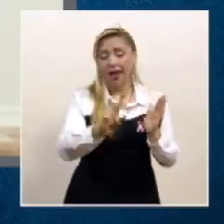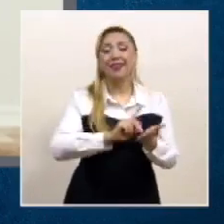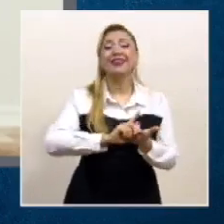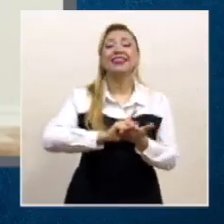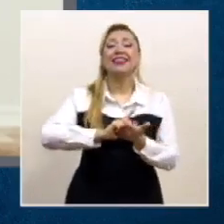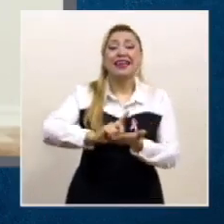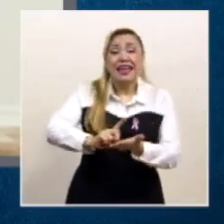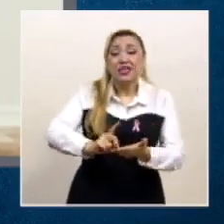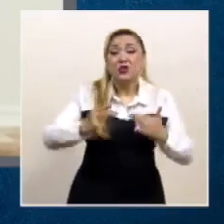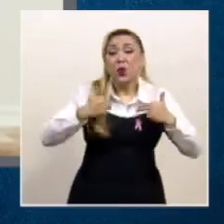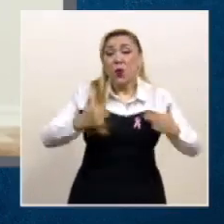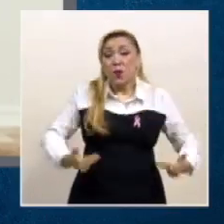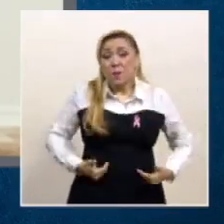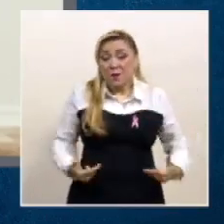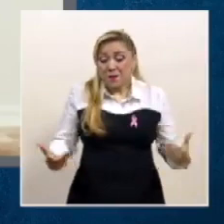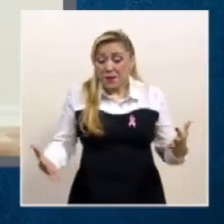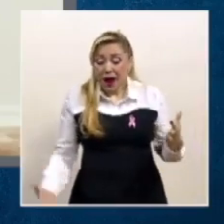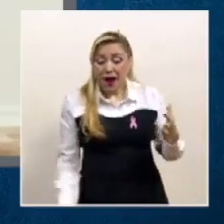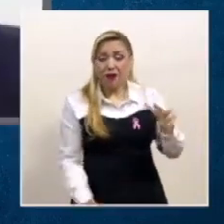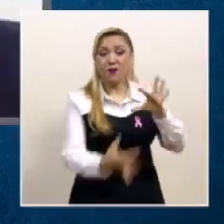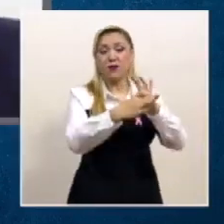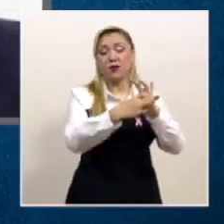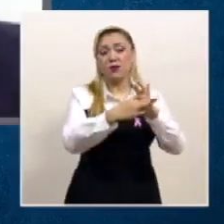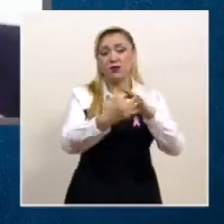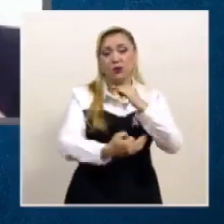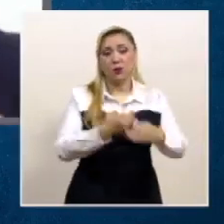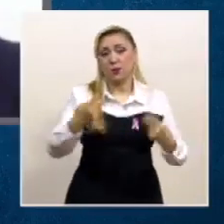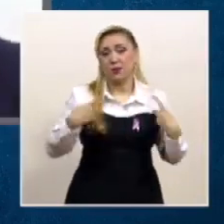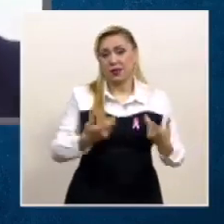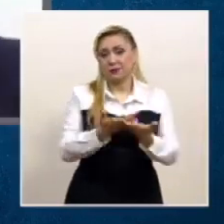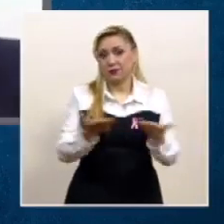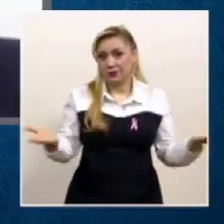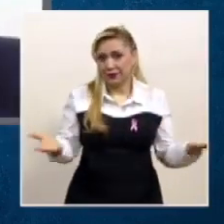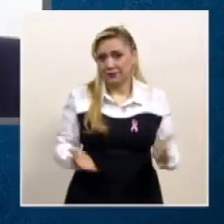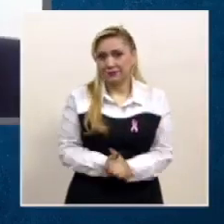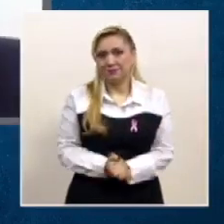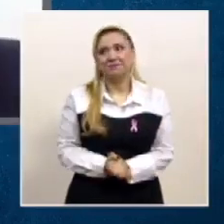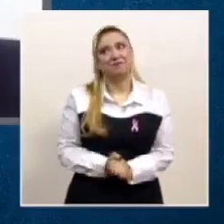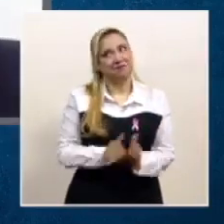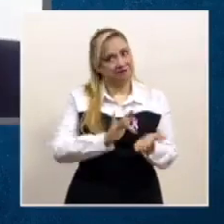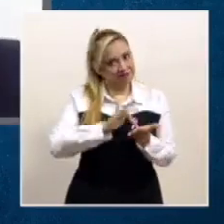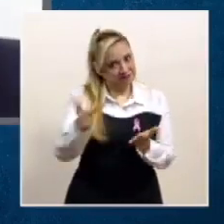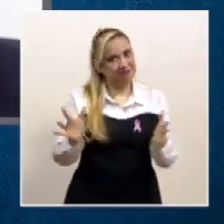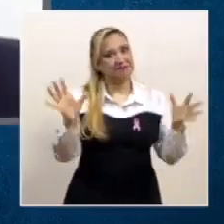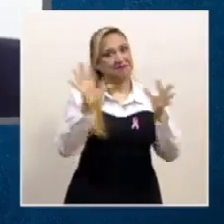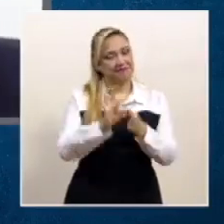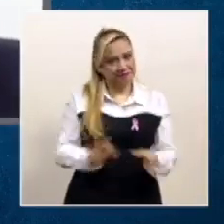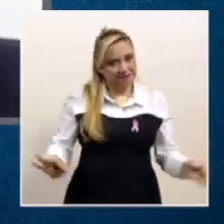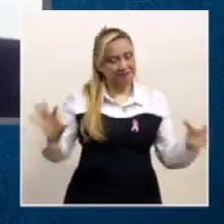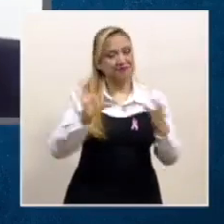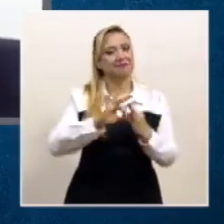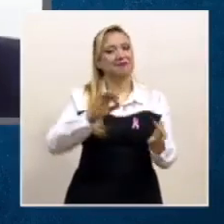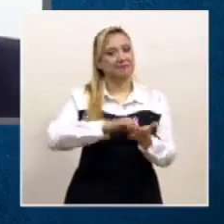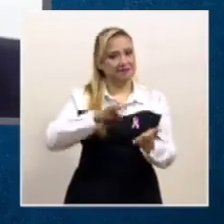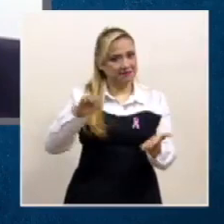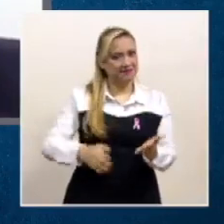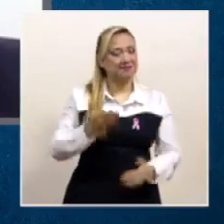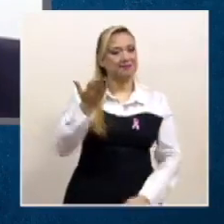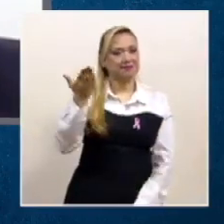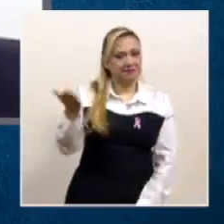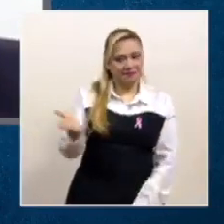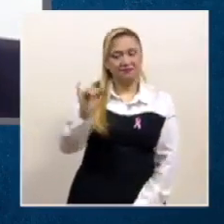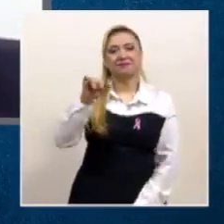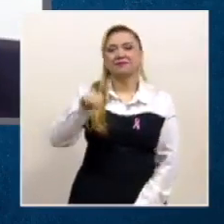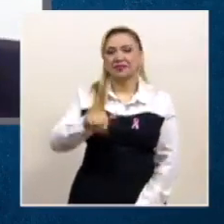inherente absolutamente a todas las personas. Pues muchas gracias, Mariana. Es un gran ejemplo, un ejemplo muy importante de la jurisprudencia de nuestra